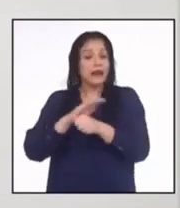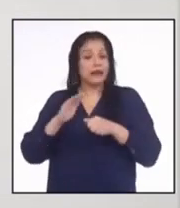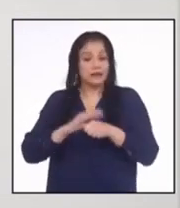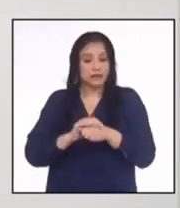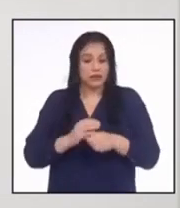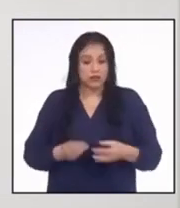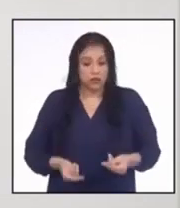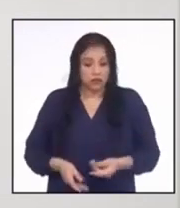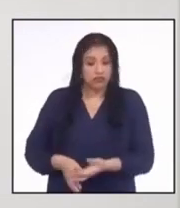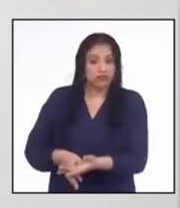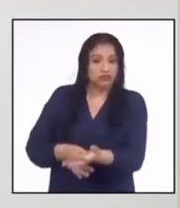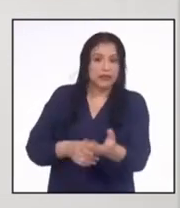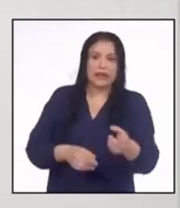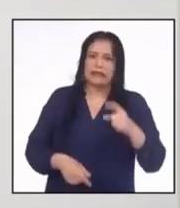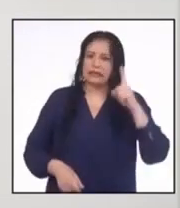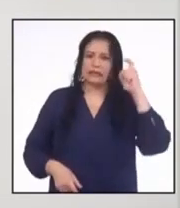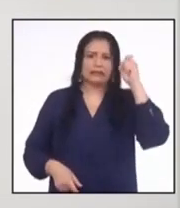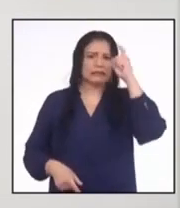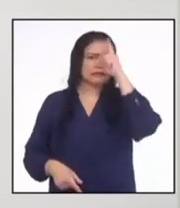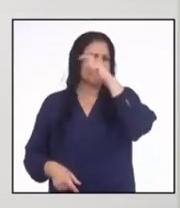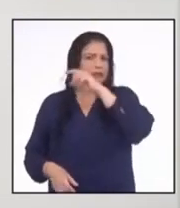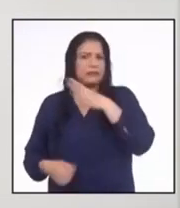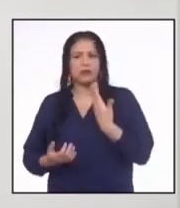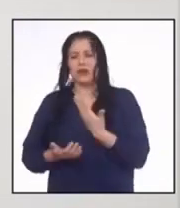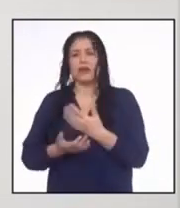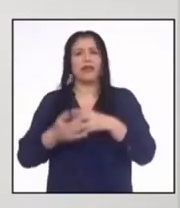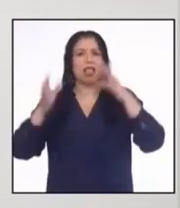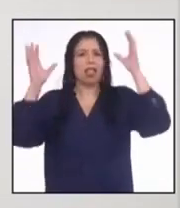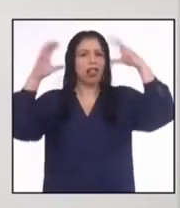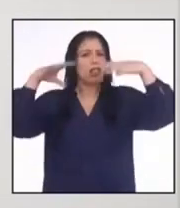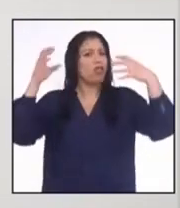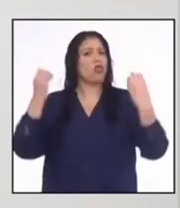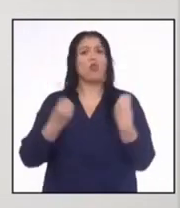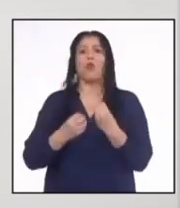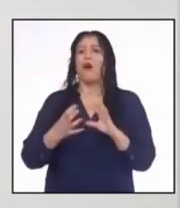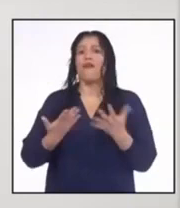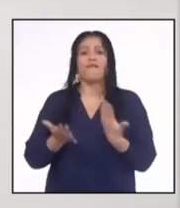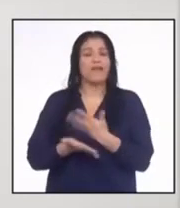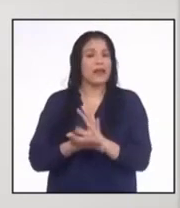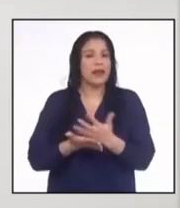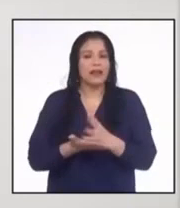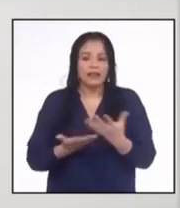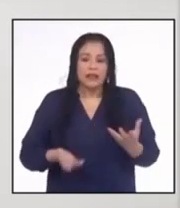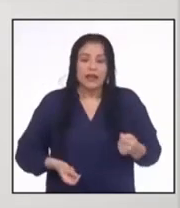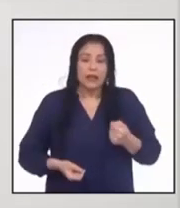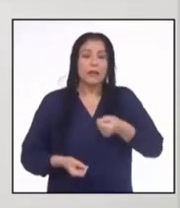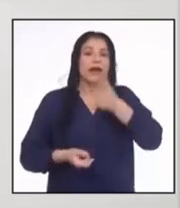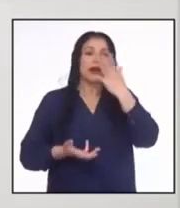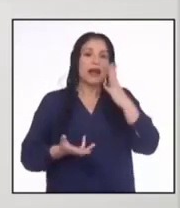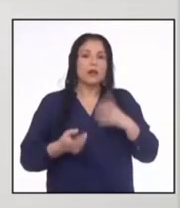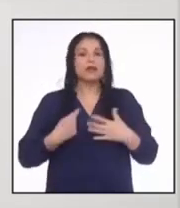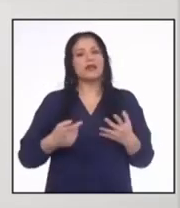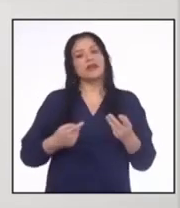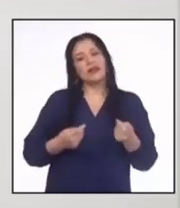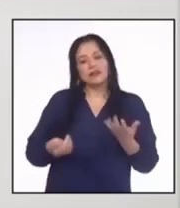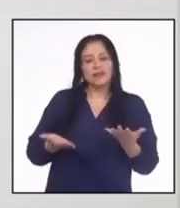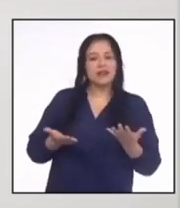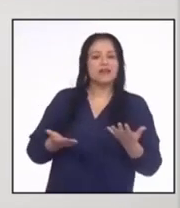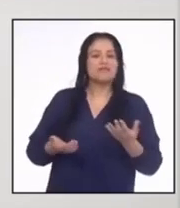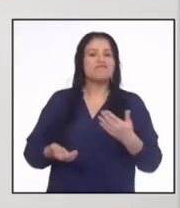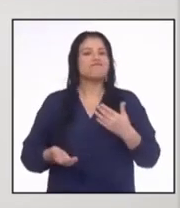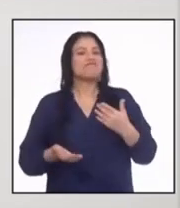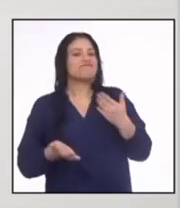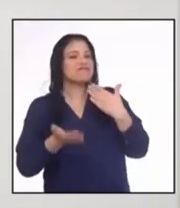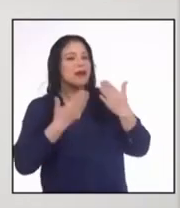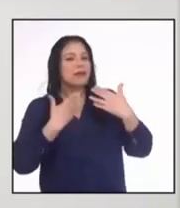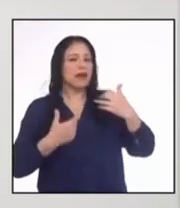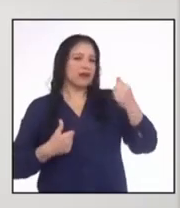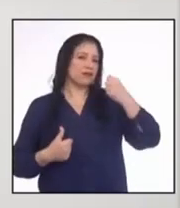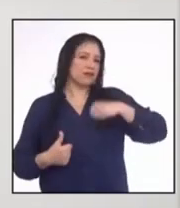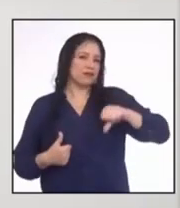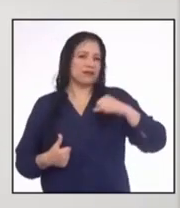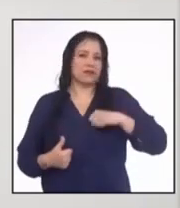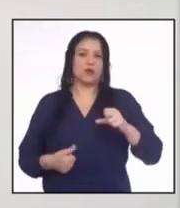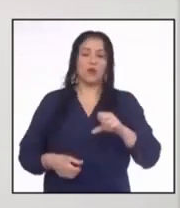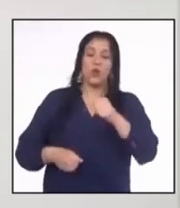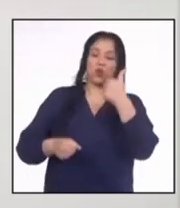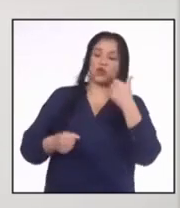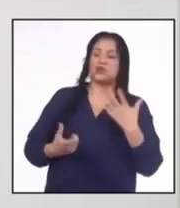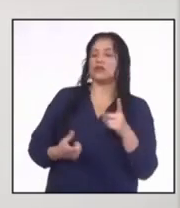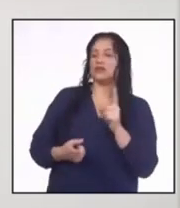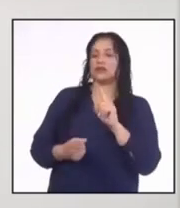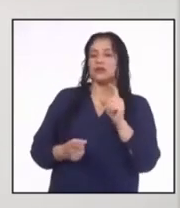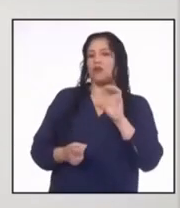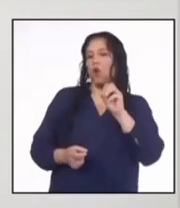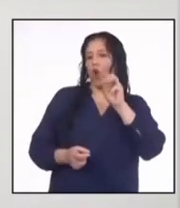cultivos era difícil por la sequía y el agua se gestionaba con autoridades estatales y grupos no